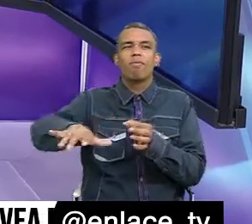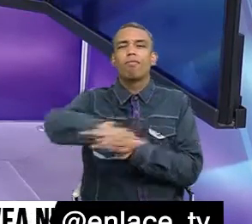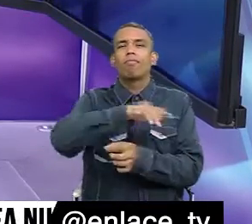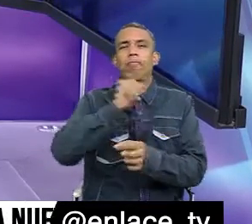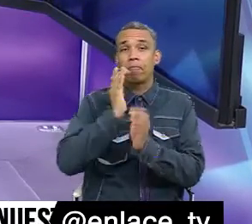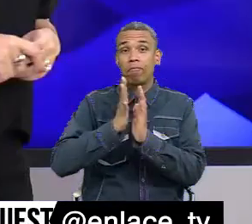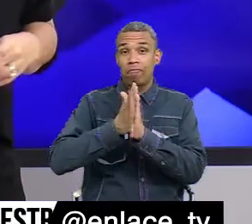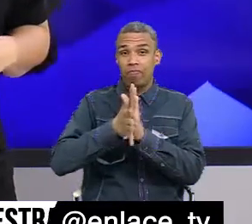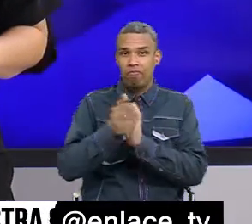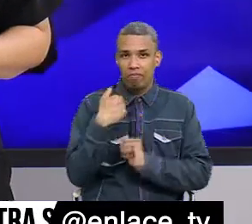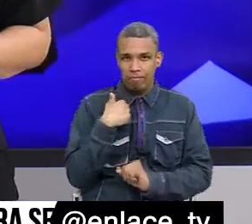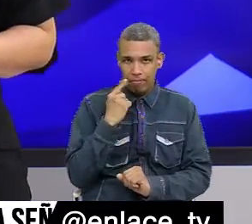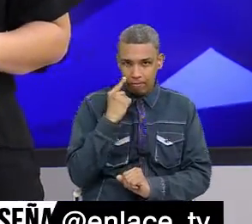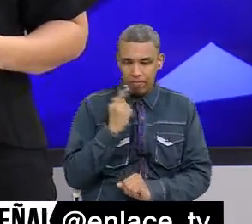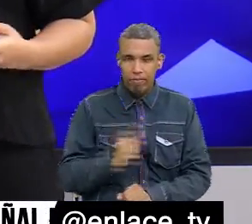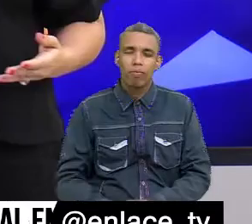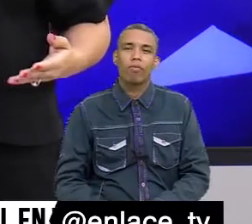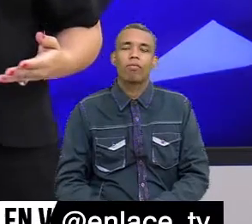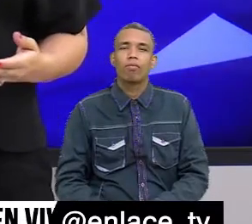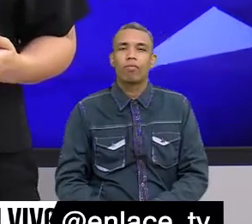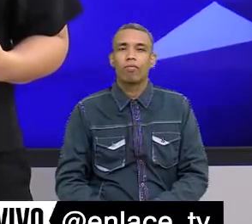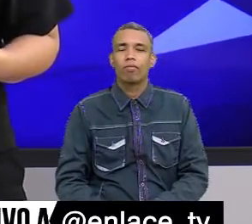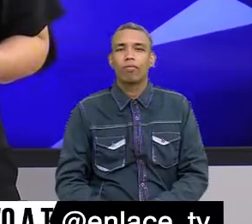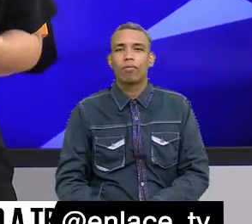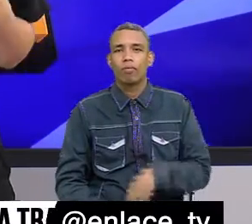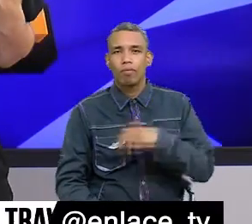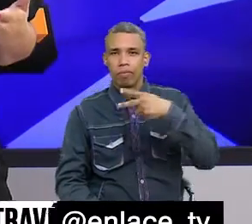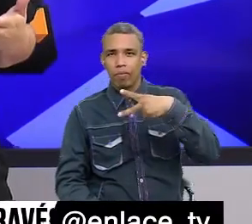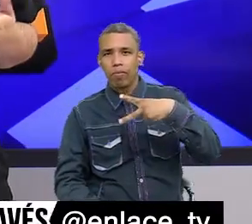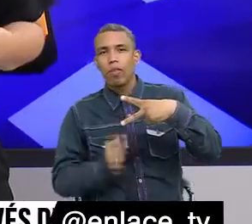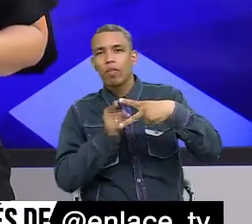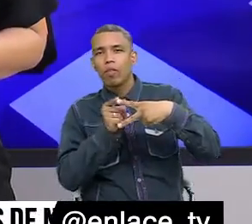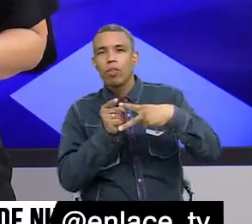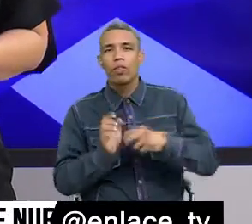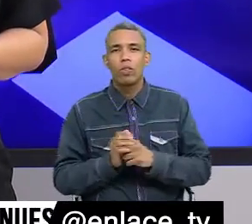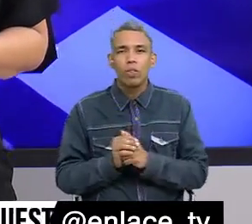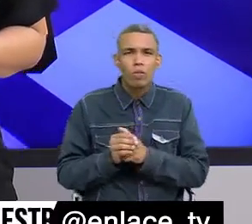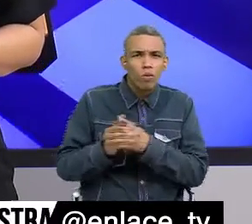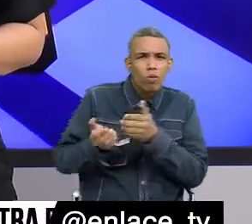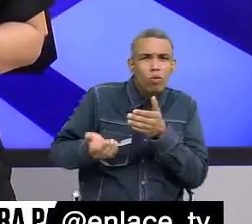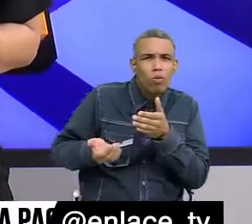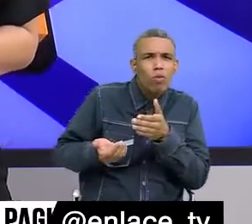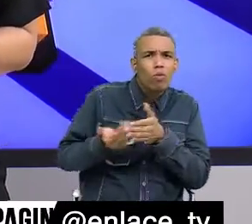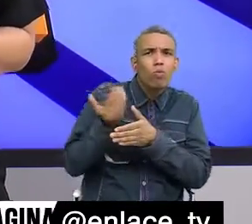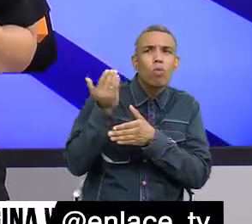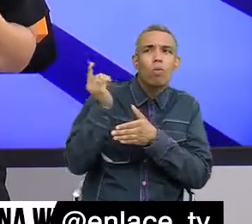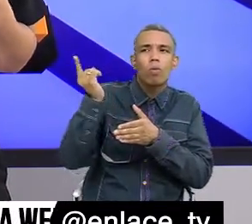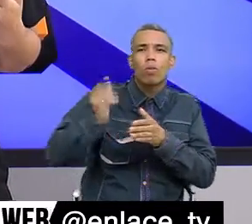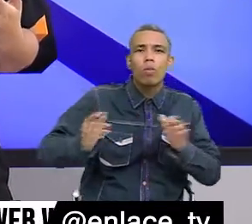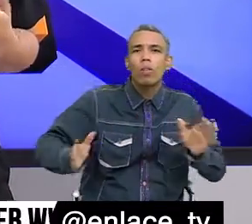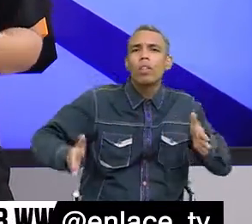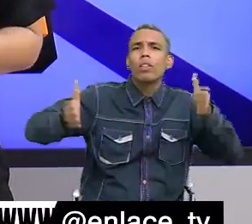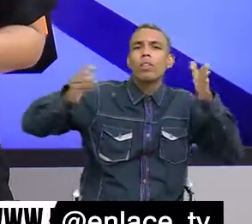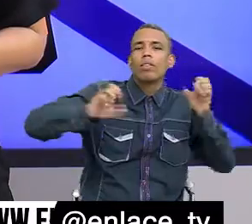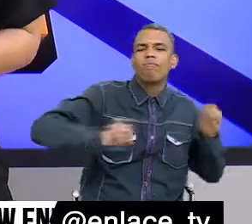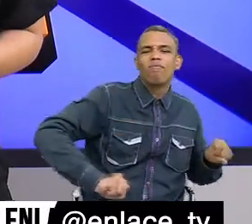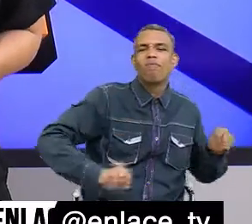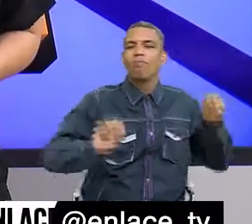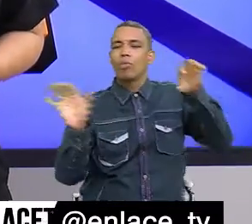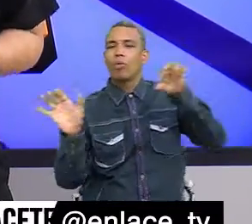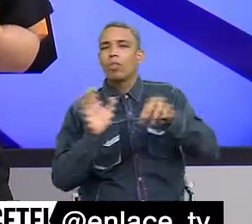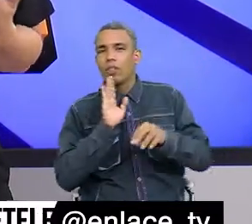titulares. Iniciamos contándoles que un nuevo edificio tiene ahora planeación municipal desde donde despacha